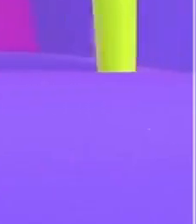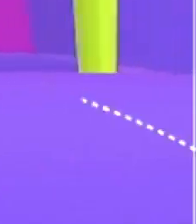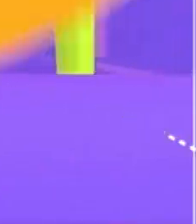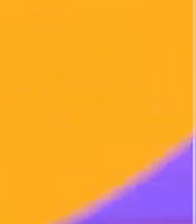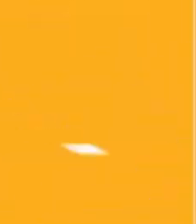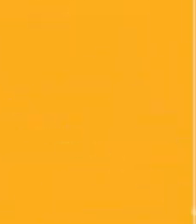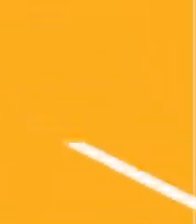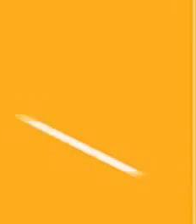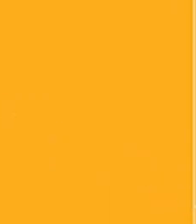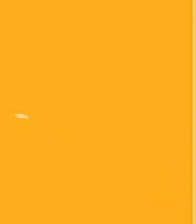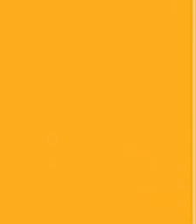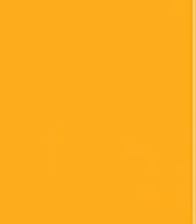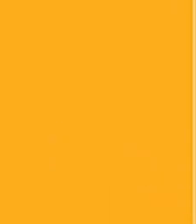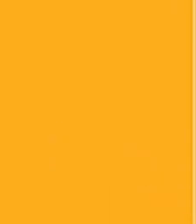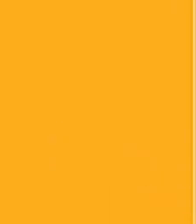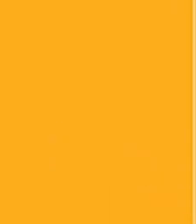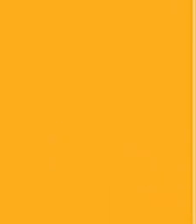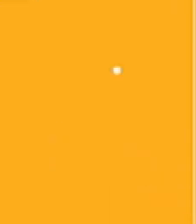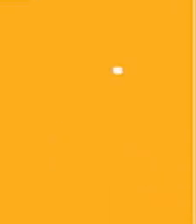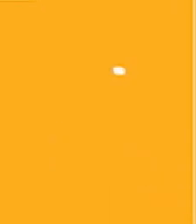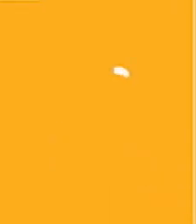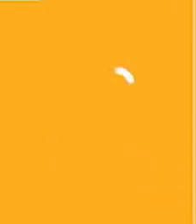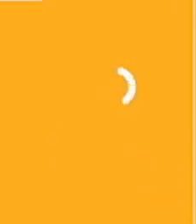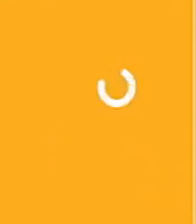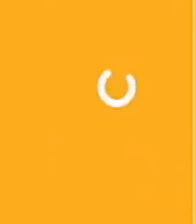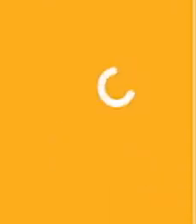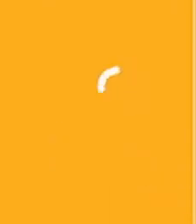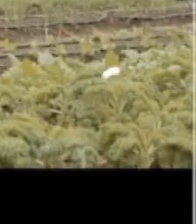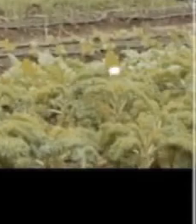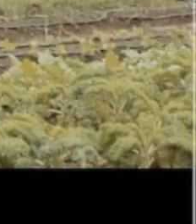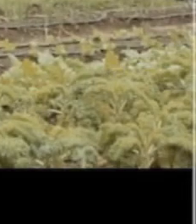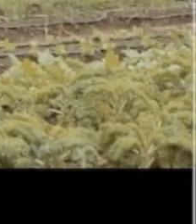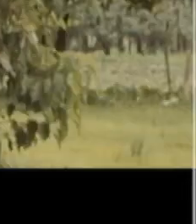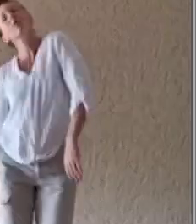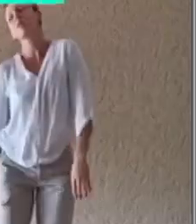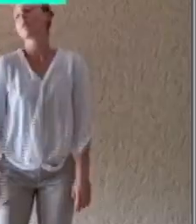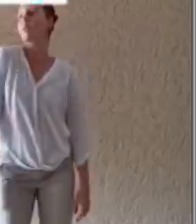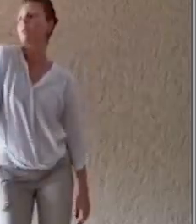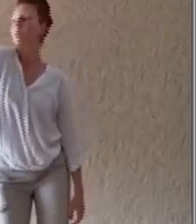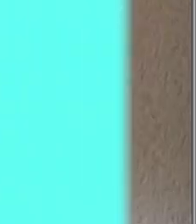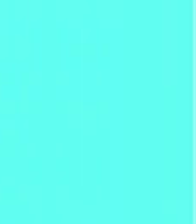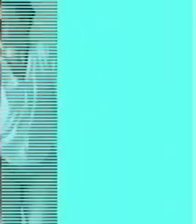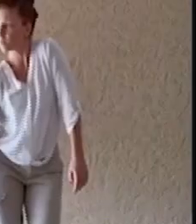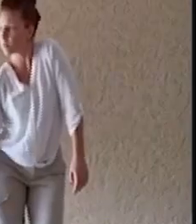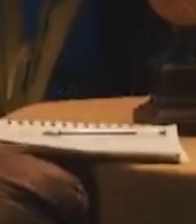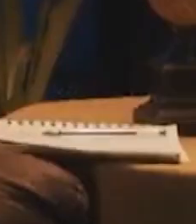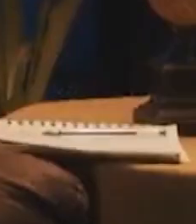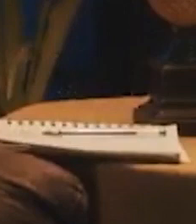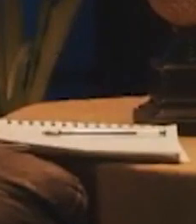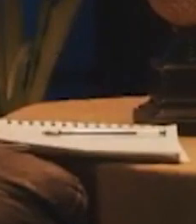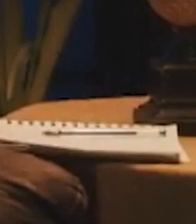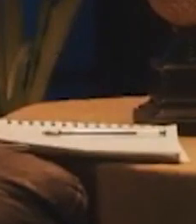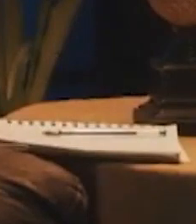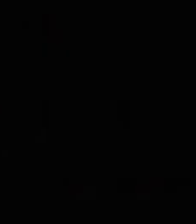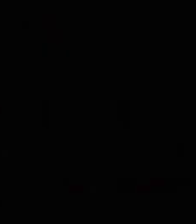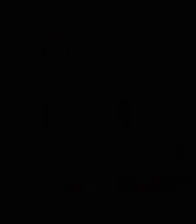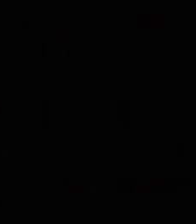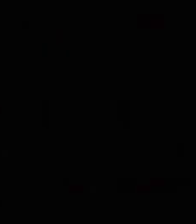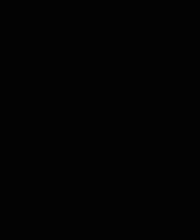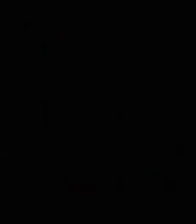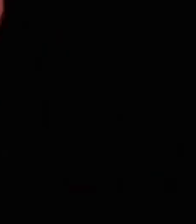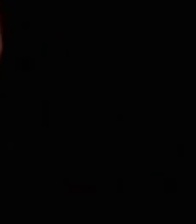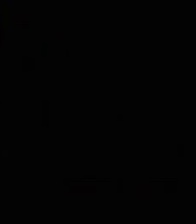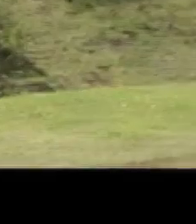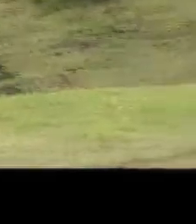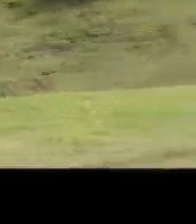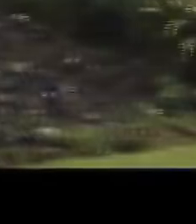las 9 de la noche, Cine en Cortos, con nuevos documentales, música clásica y popular y